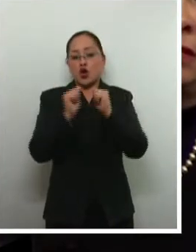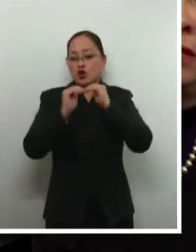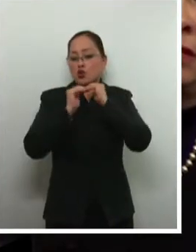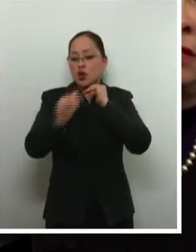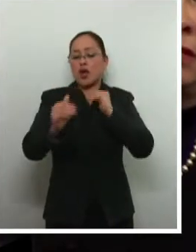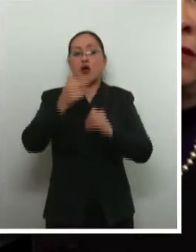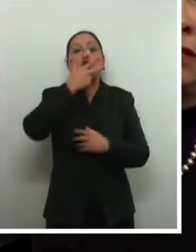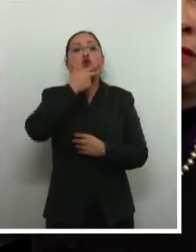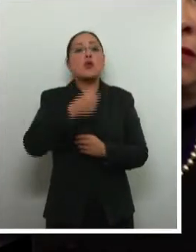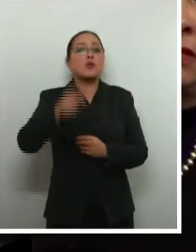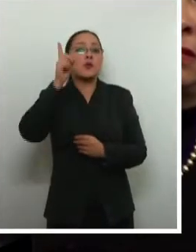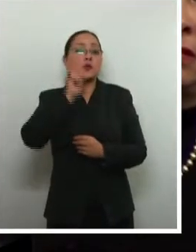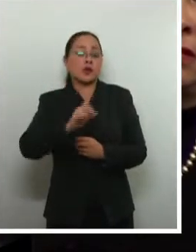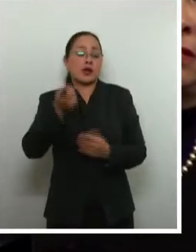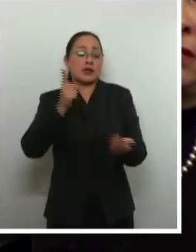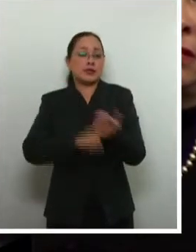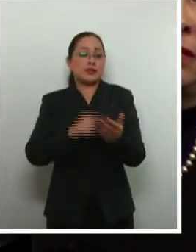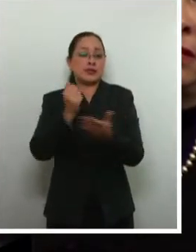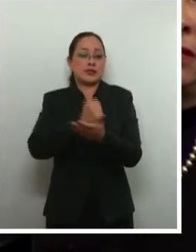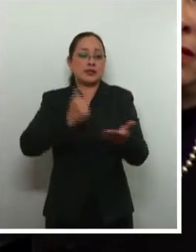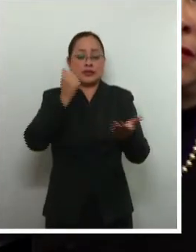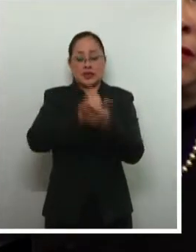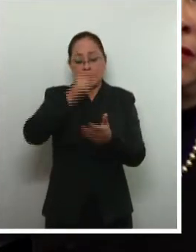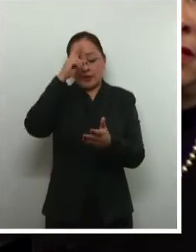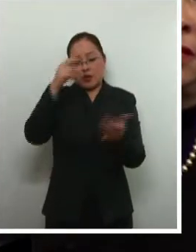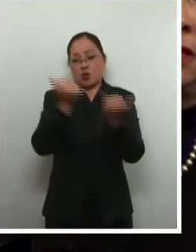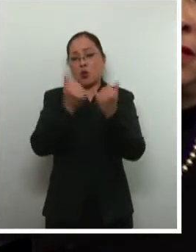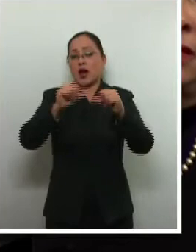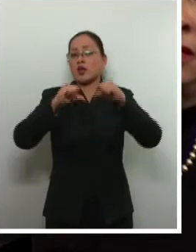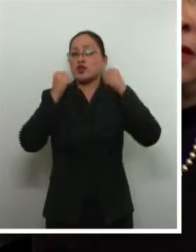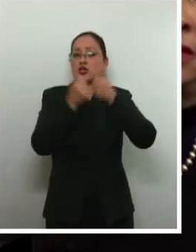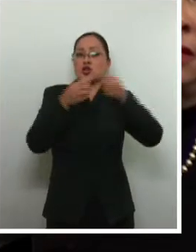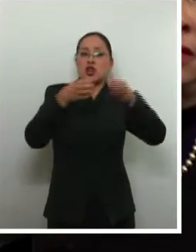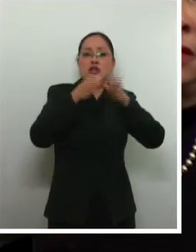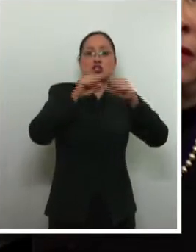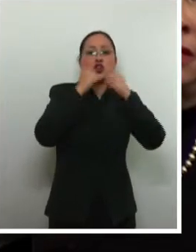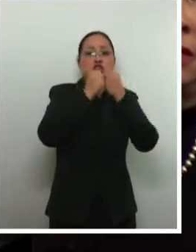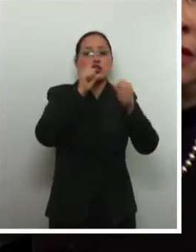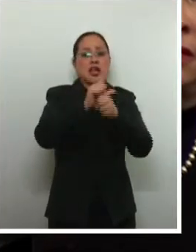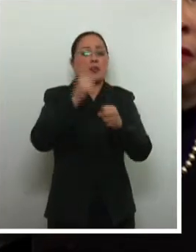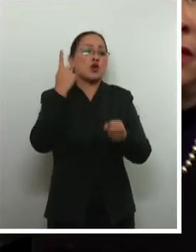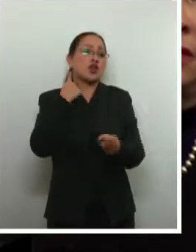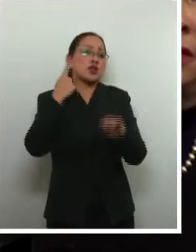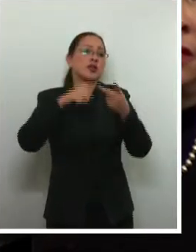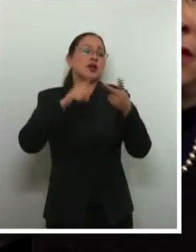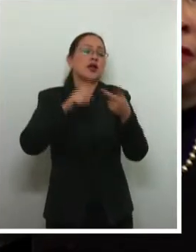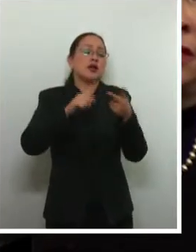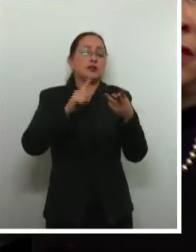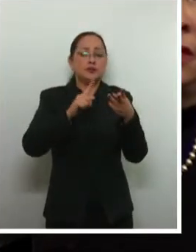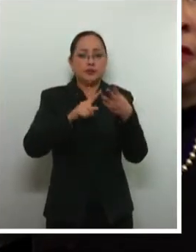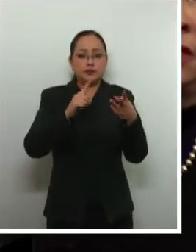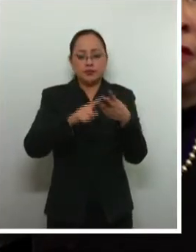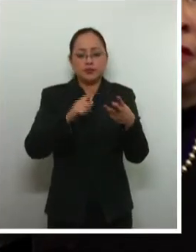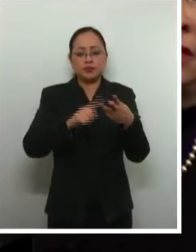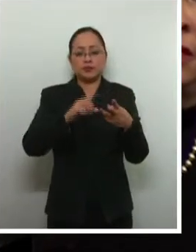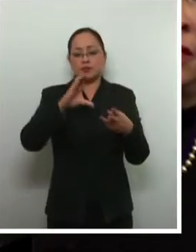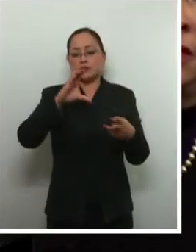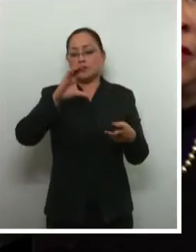a toda la ciudadanía, a todas las organizaciones sociales, civiles, políticas,